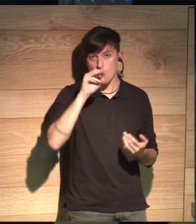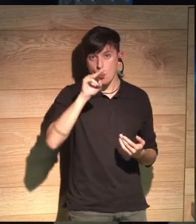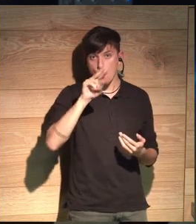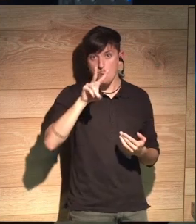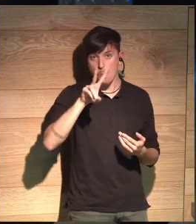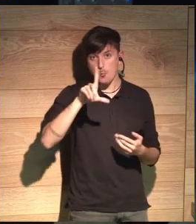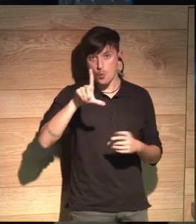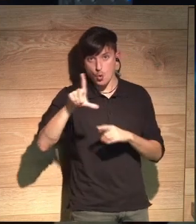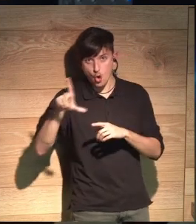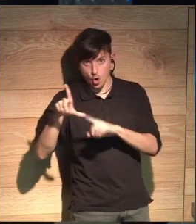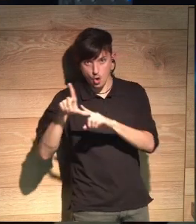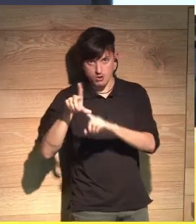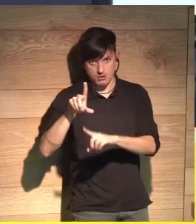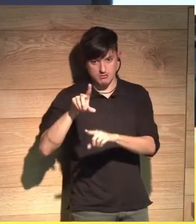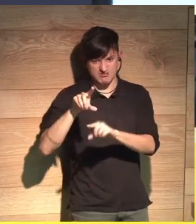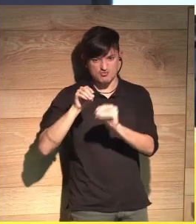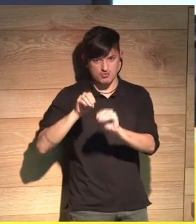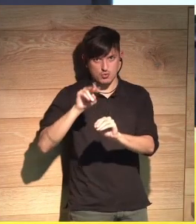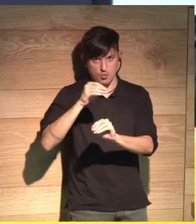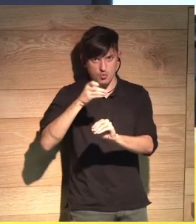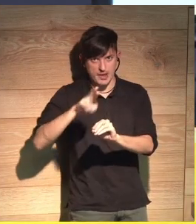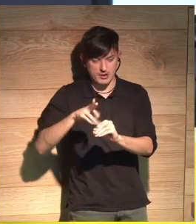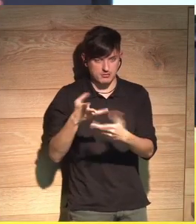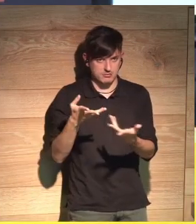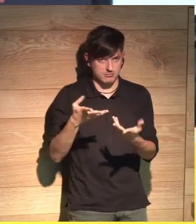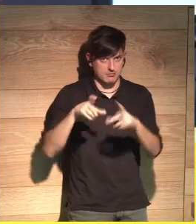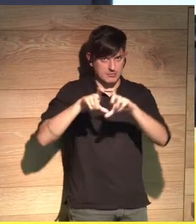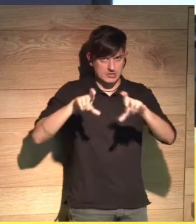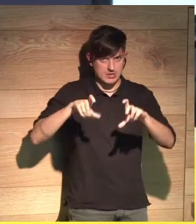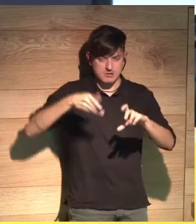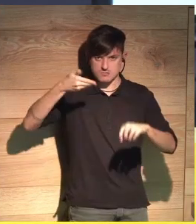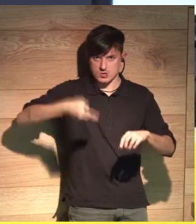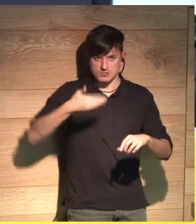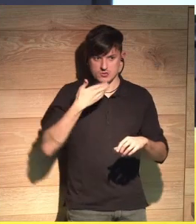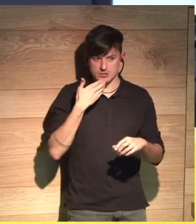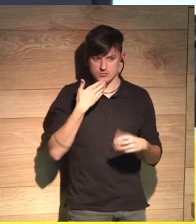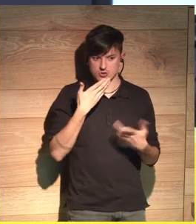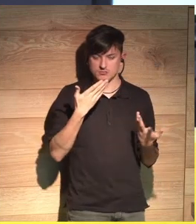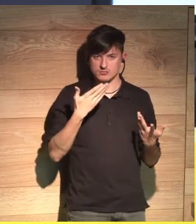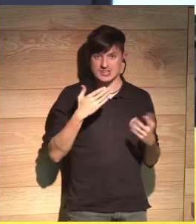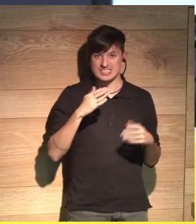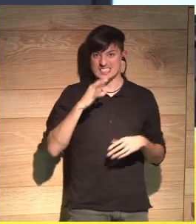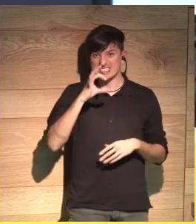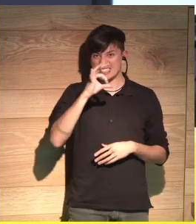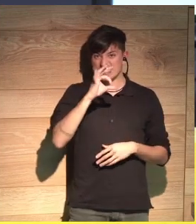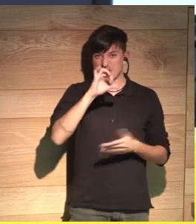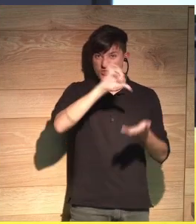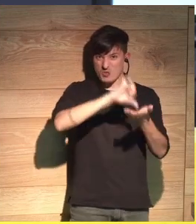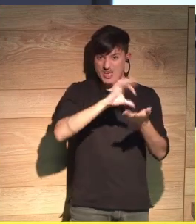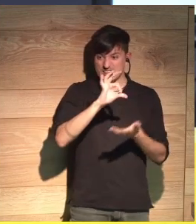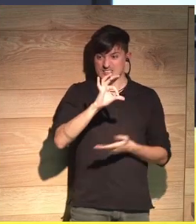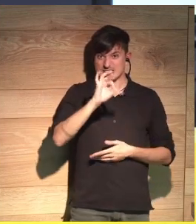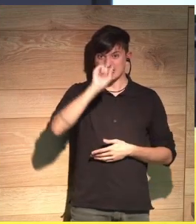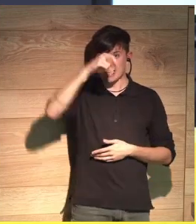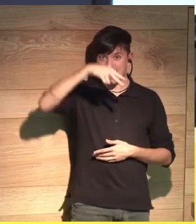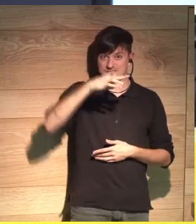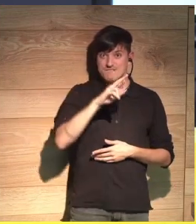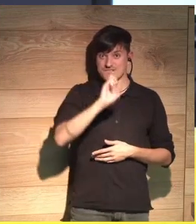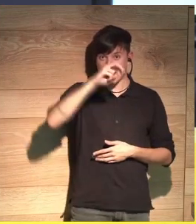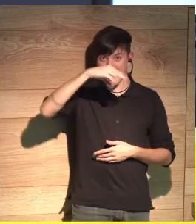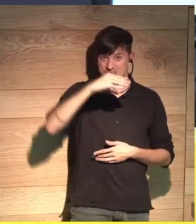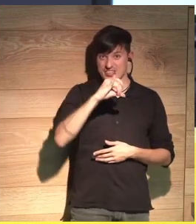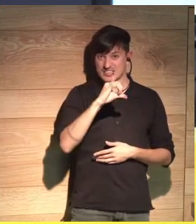sé si se sabe pero bueno uber es bastante importante en san francisco por ejemplo ha llegado al 50 por ciento de todos los viajes ahora mismo que